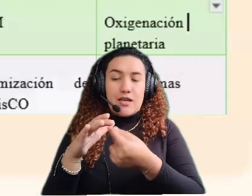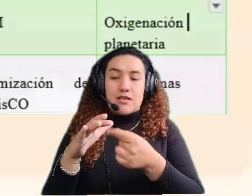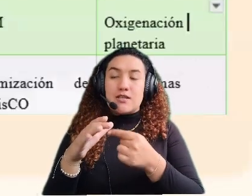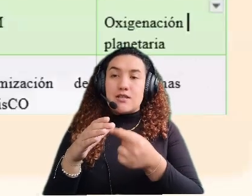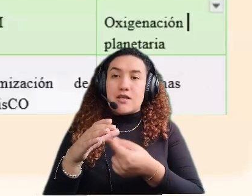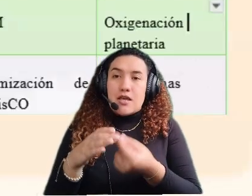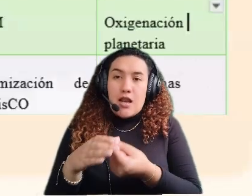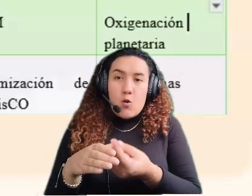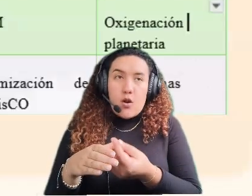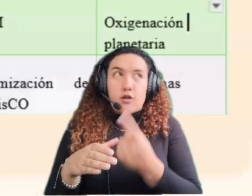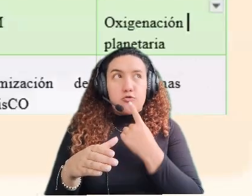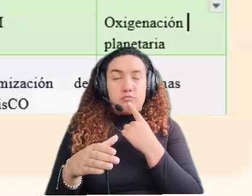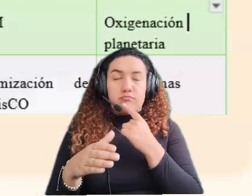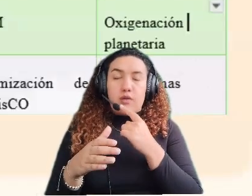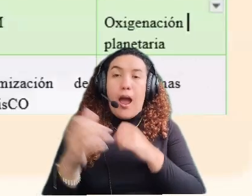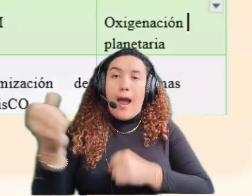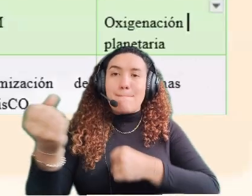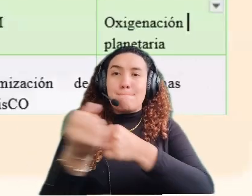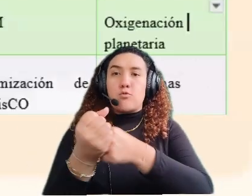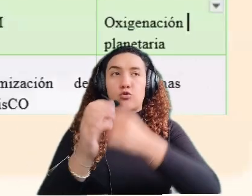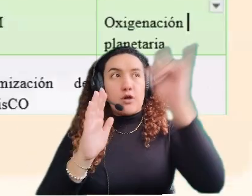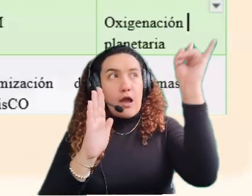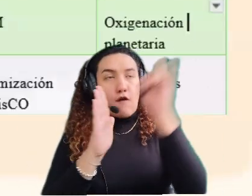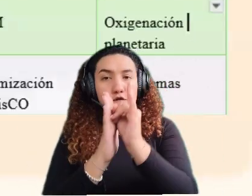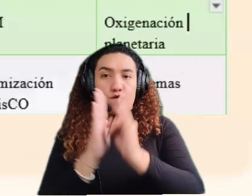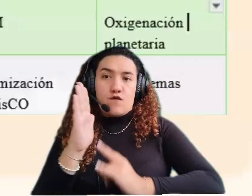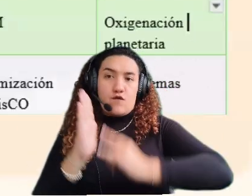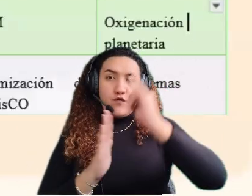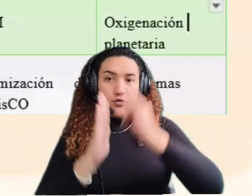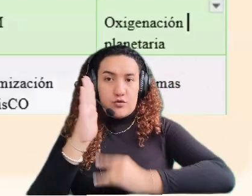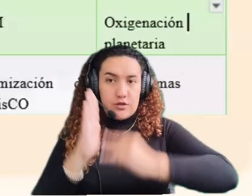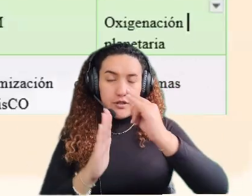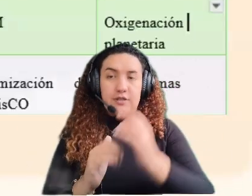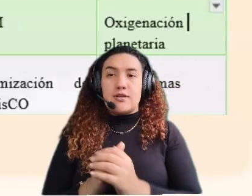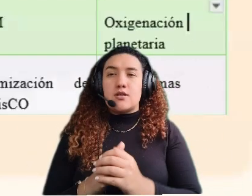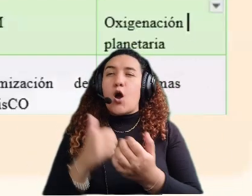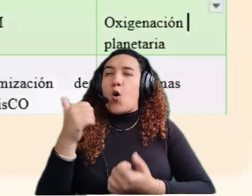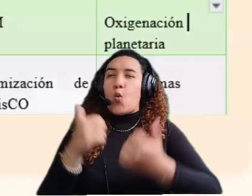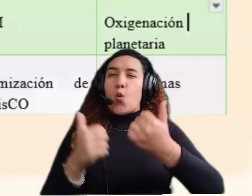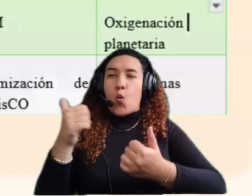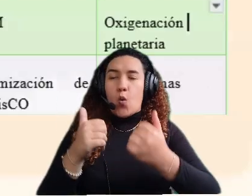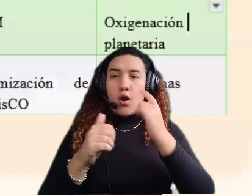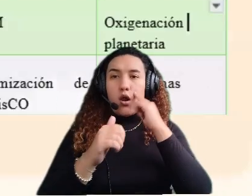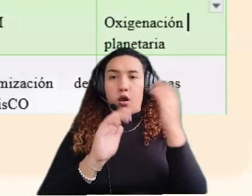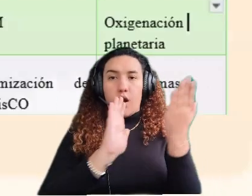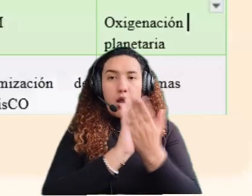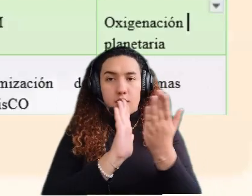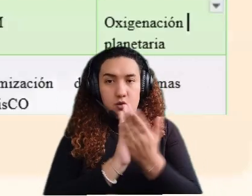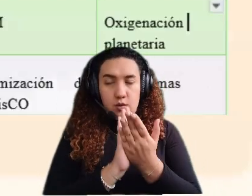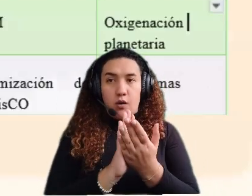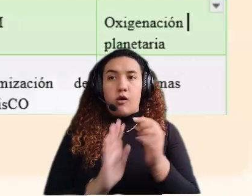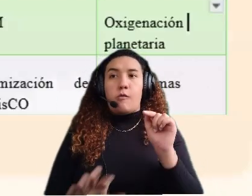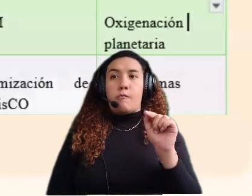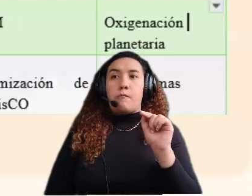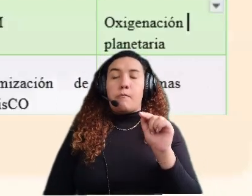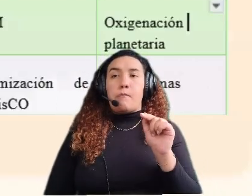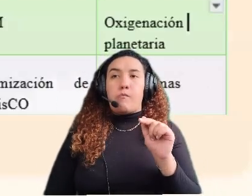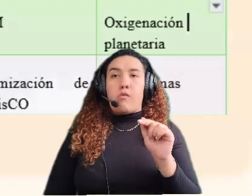mecanismo celular contribuye a la fotosíntesis, cuáles son los estudios